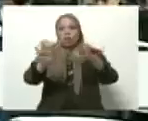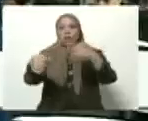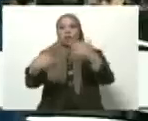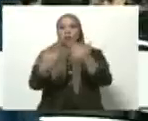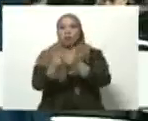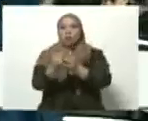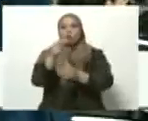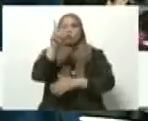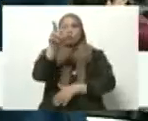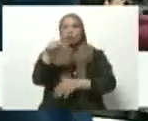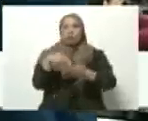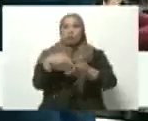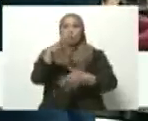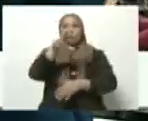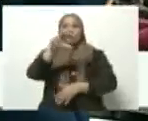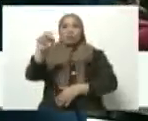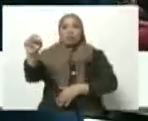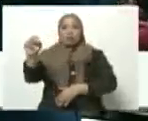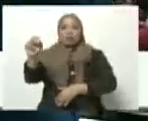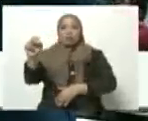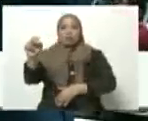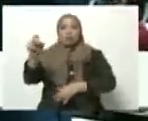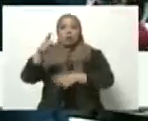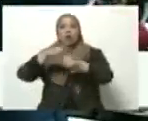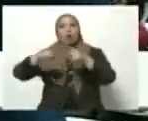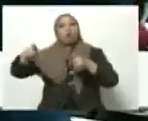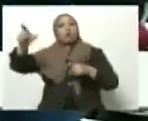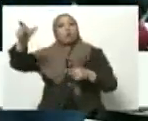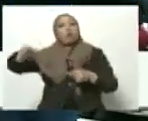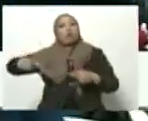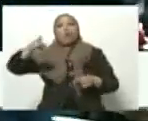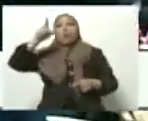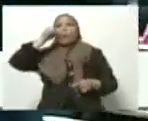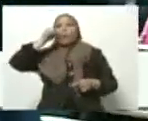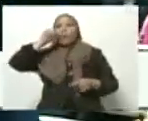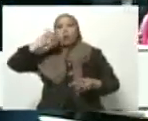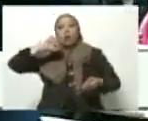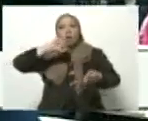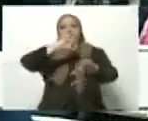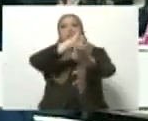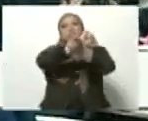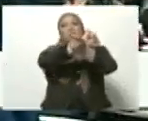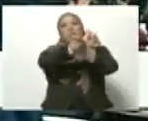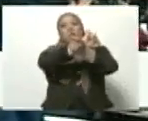directas en todos estos hechos. Alex Saab fue secuestrado